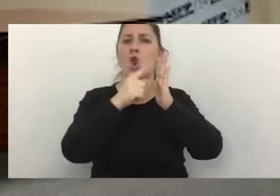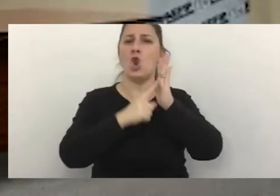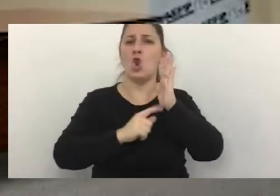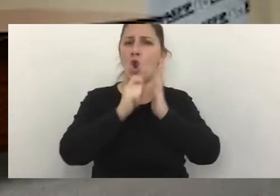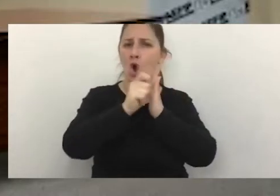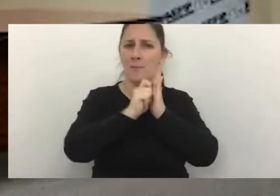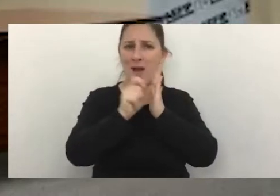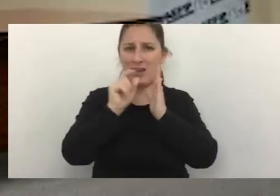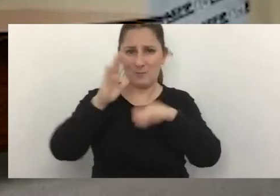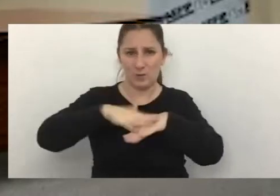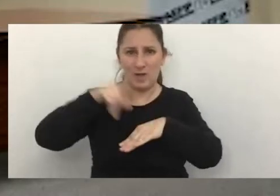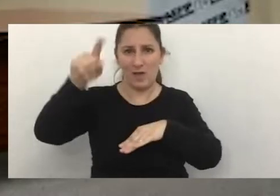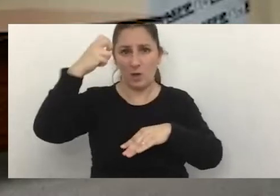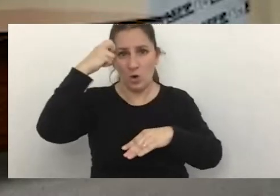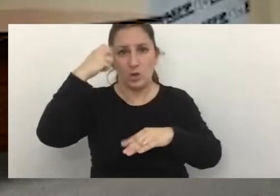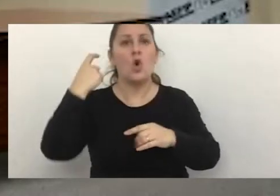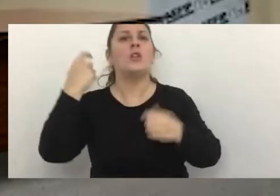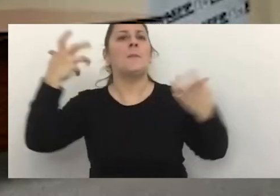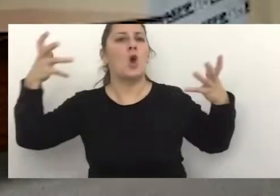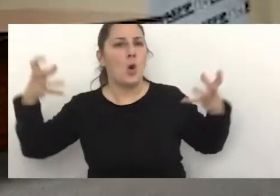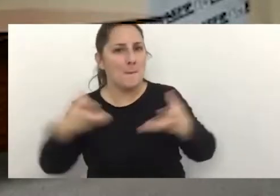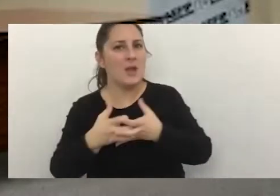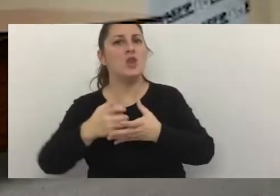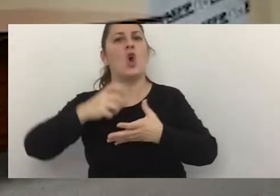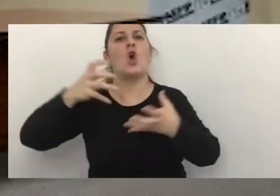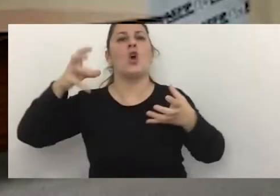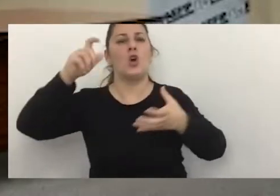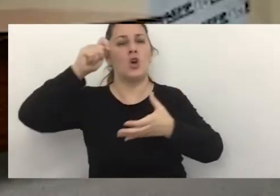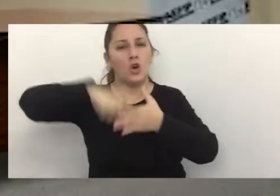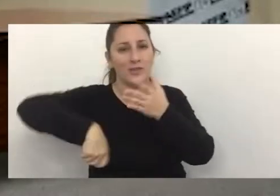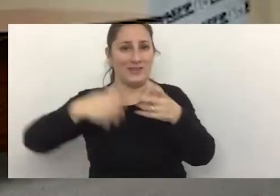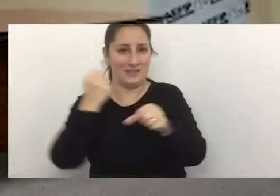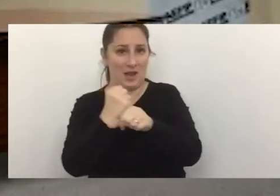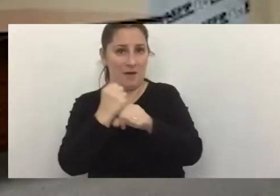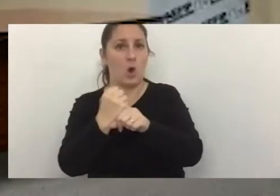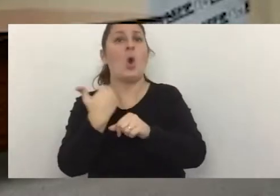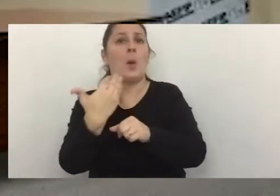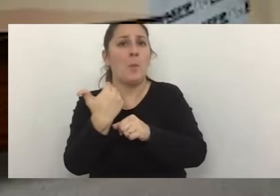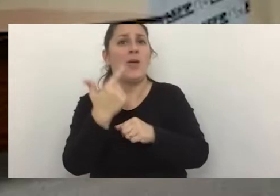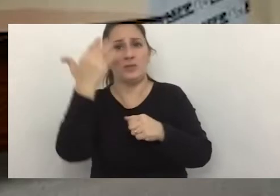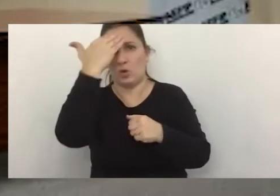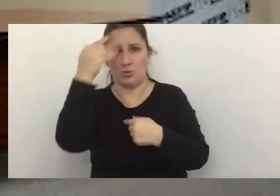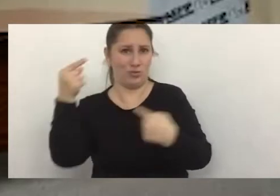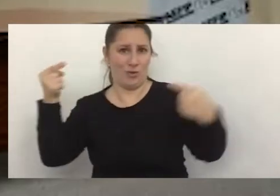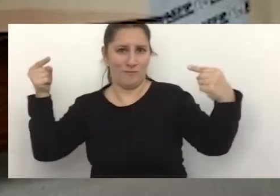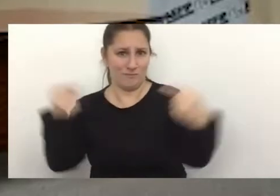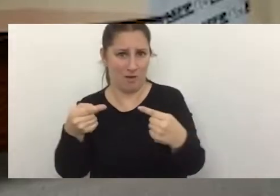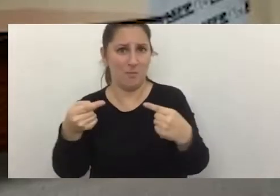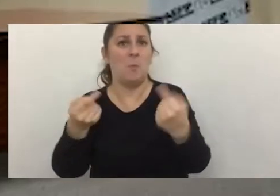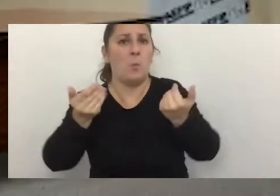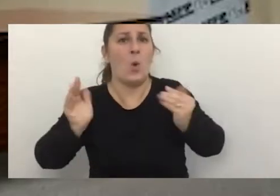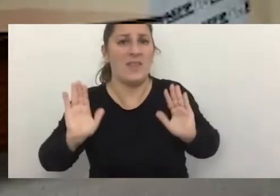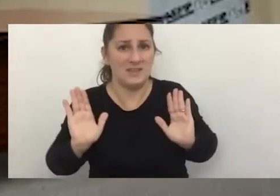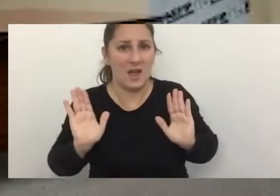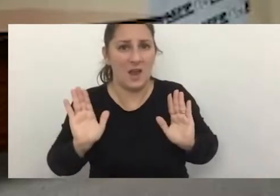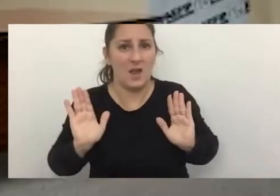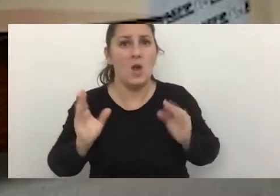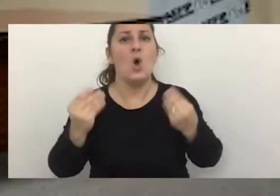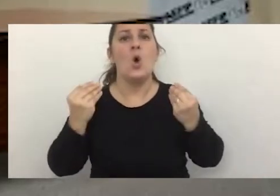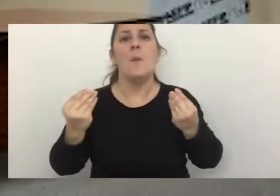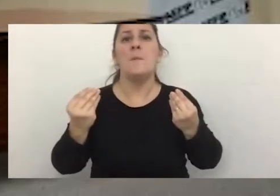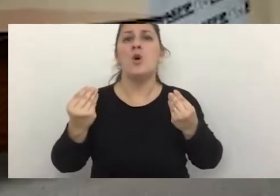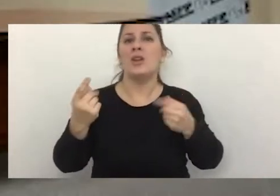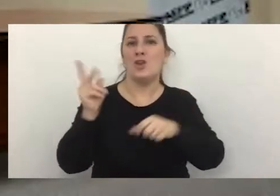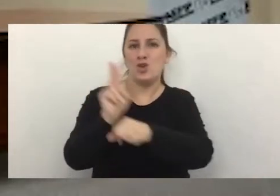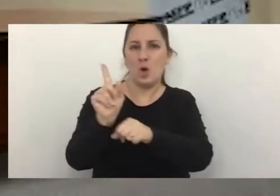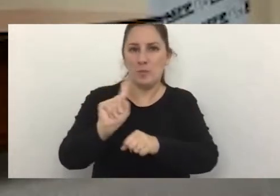sino también un convenio colectivo de trabajo, que puede ser declarado inconstitucional. ¿Por qué? Porque no tutela y no protege